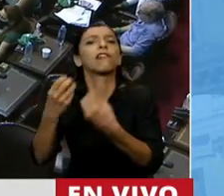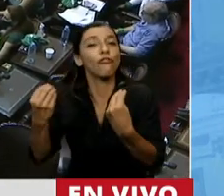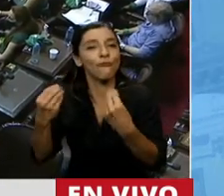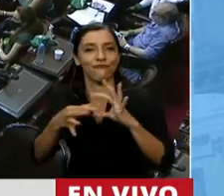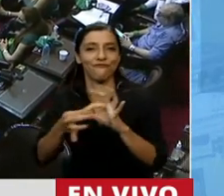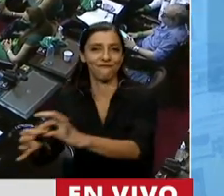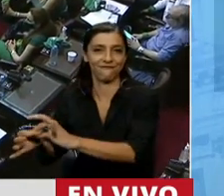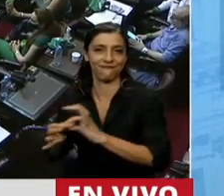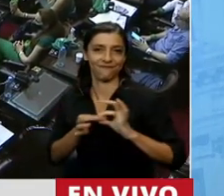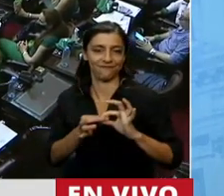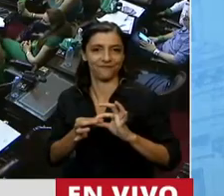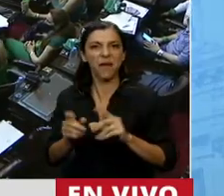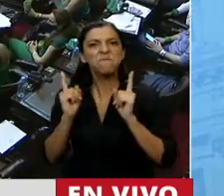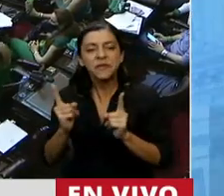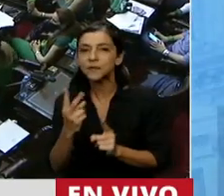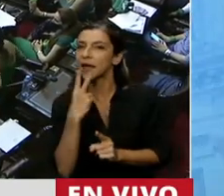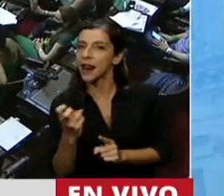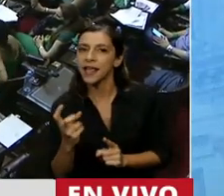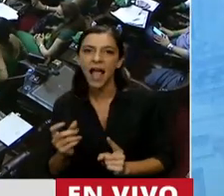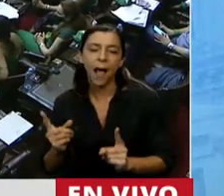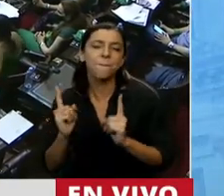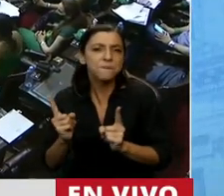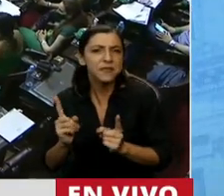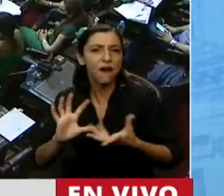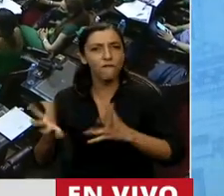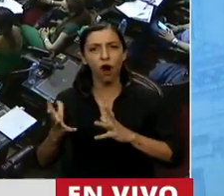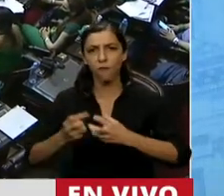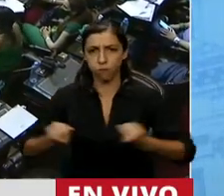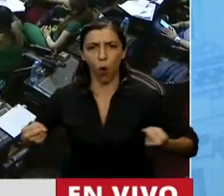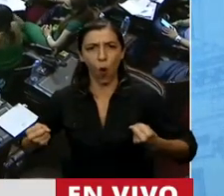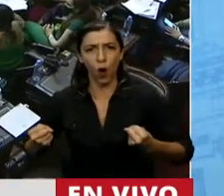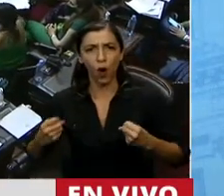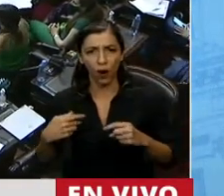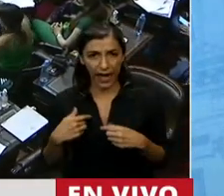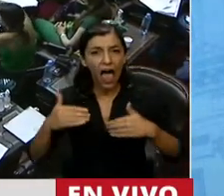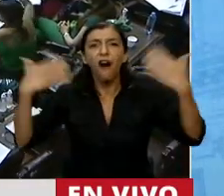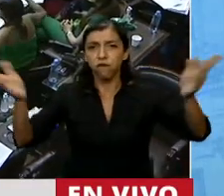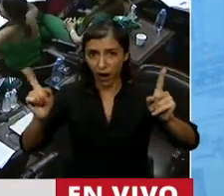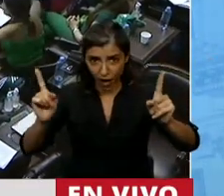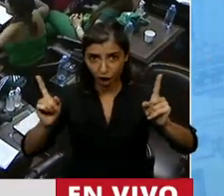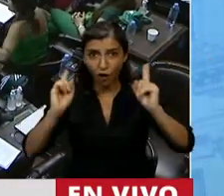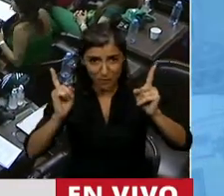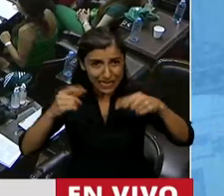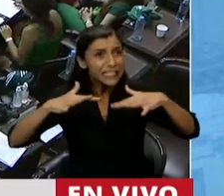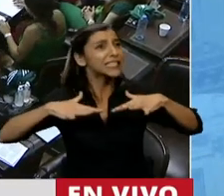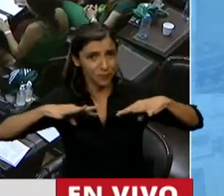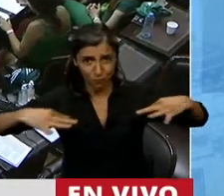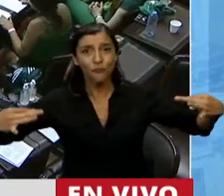energía, con la valentía, con el empuje de nuestras pibas, que están acá, no están afuera, están acá, habitan estos